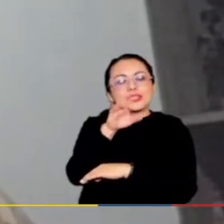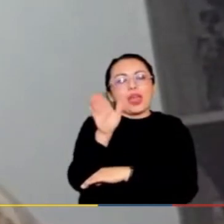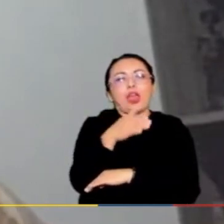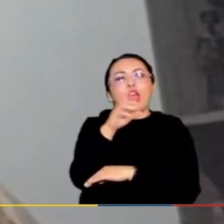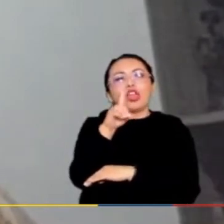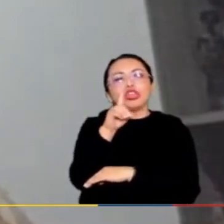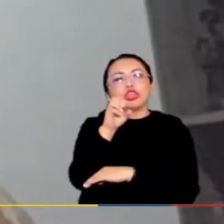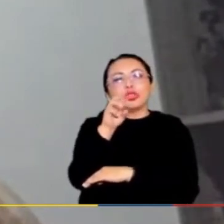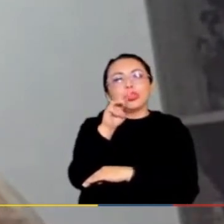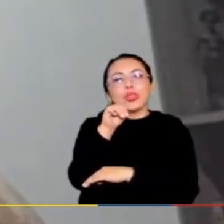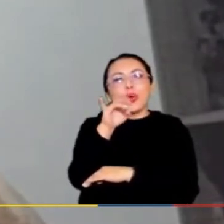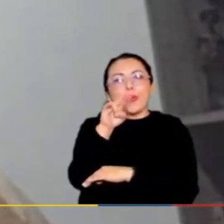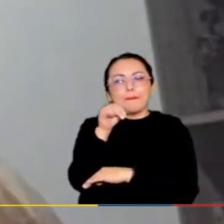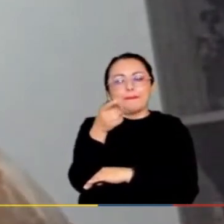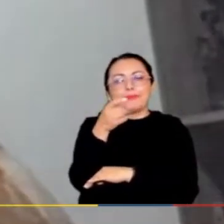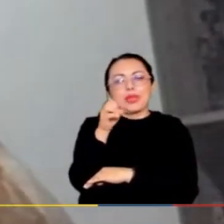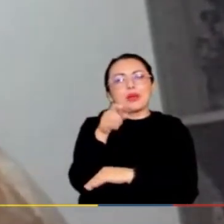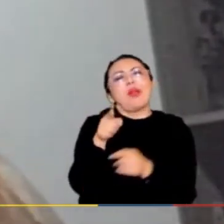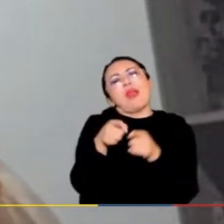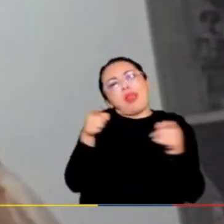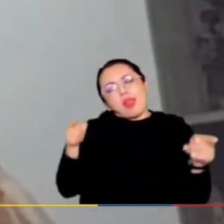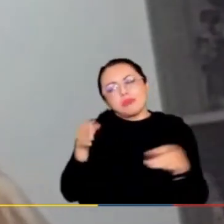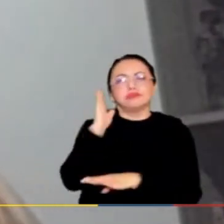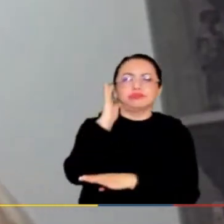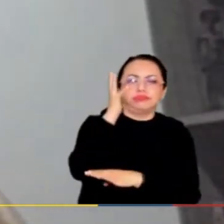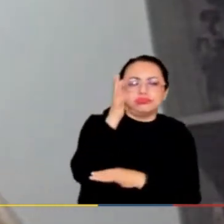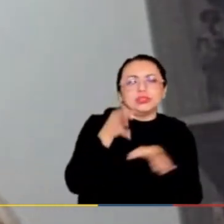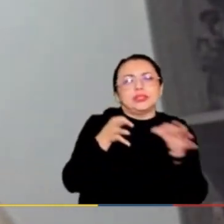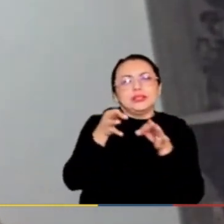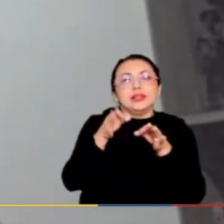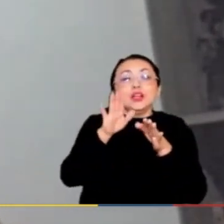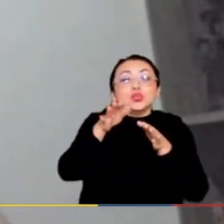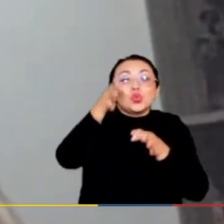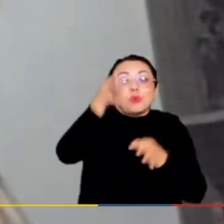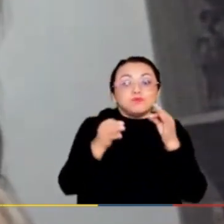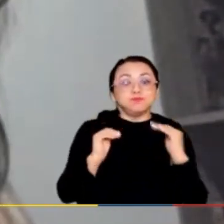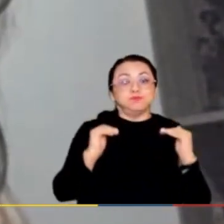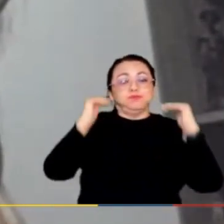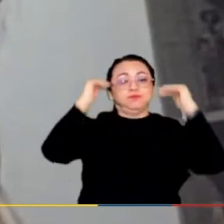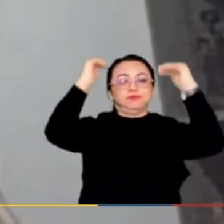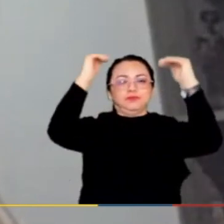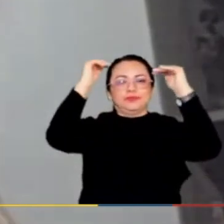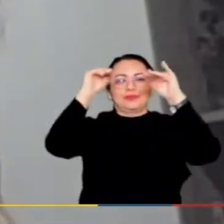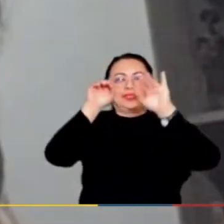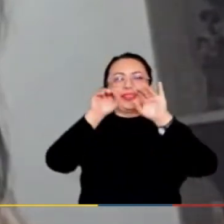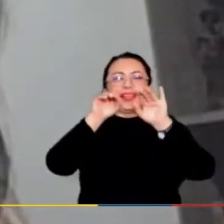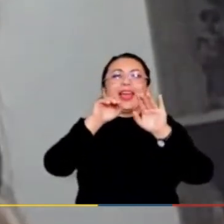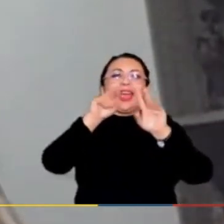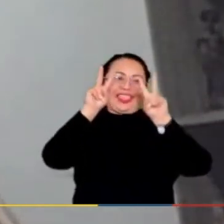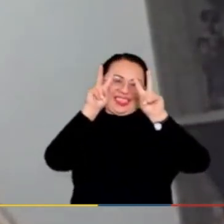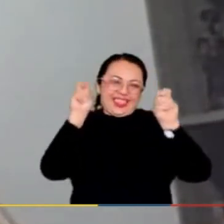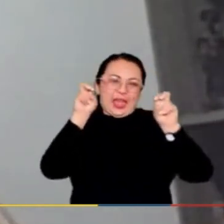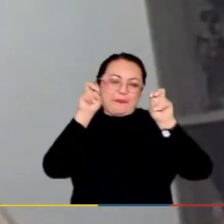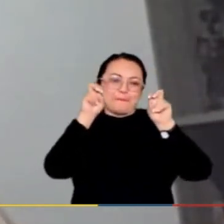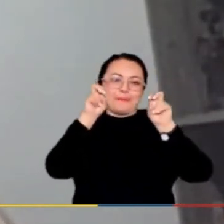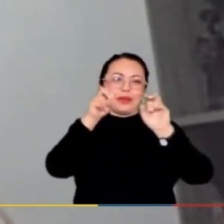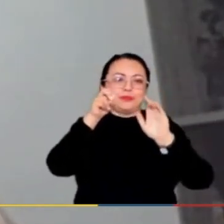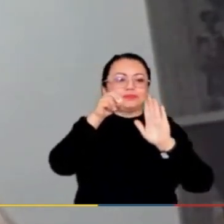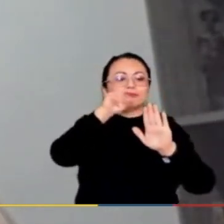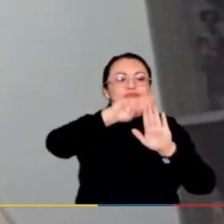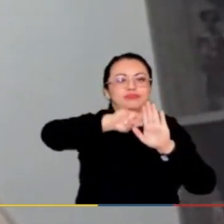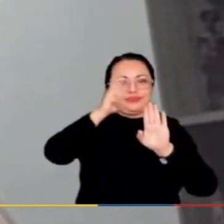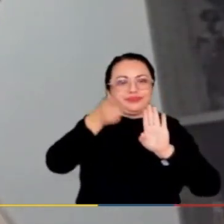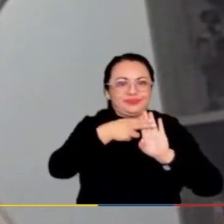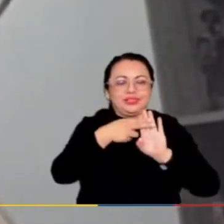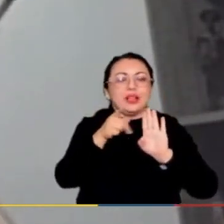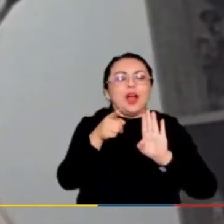las razones por las cuales la Corte Suprema de Justicia, en sala de casación civil, consideró prudente